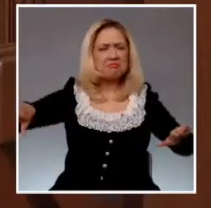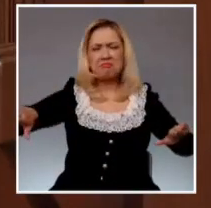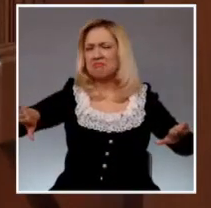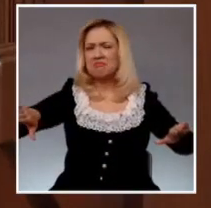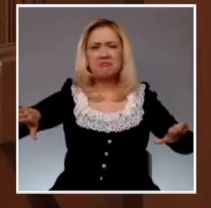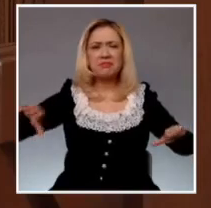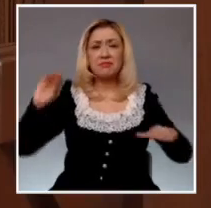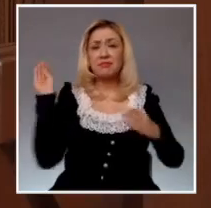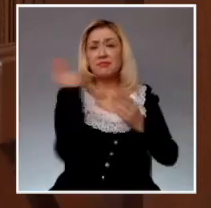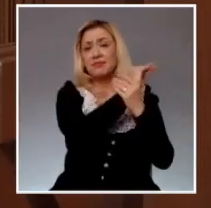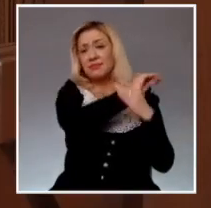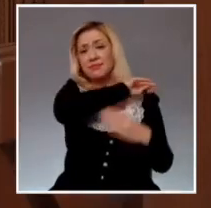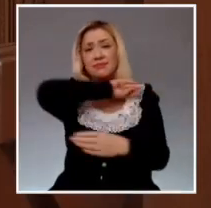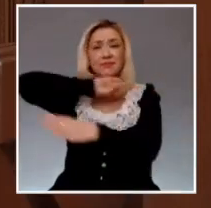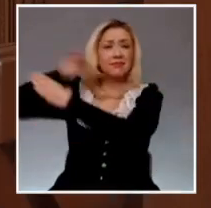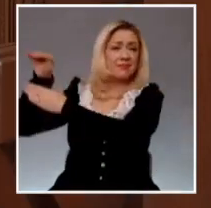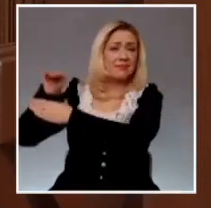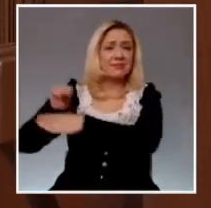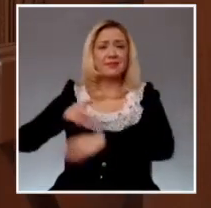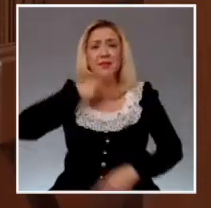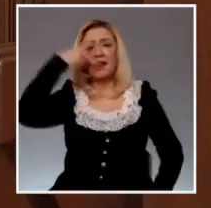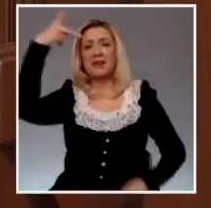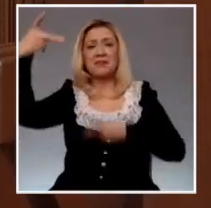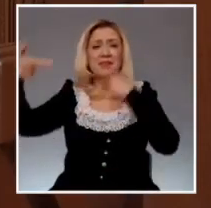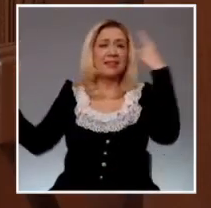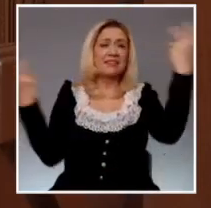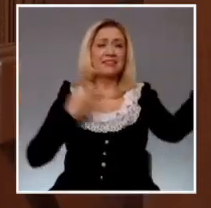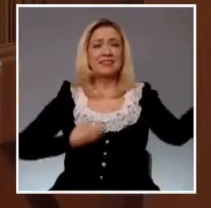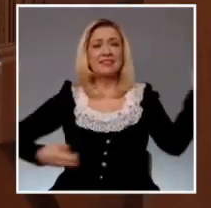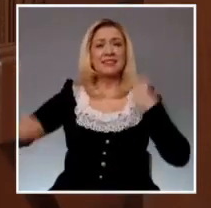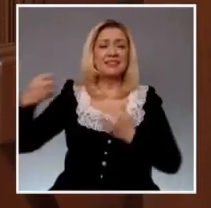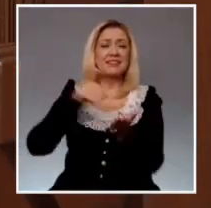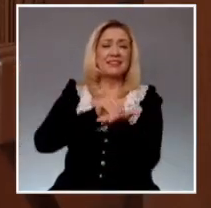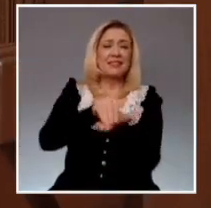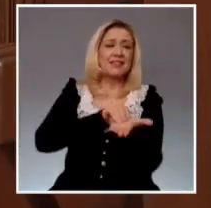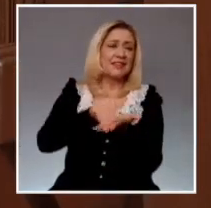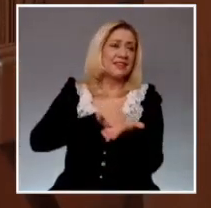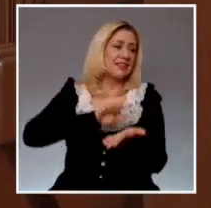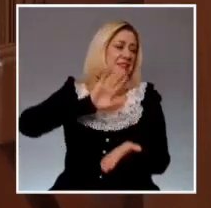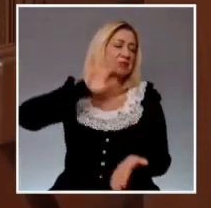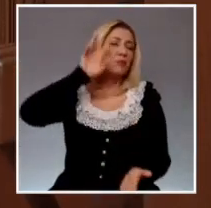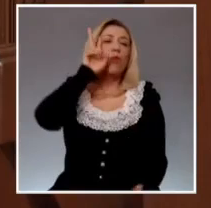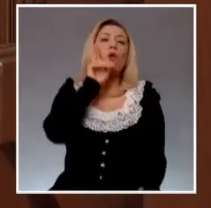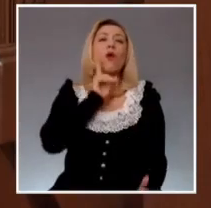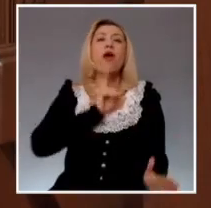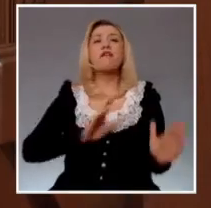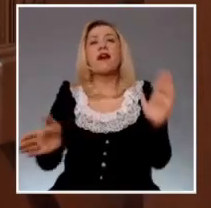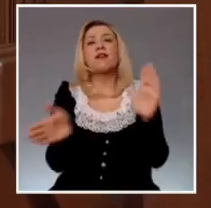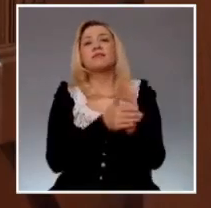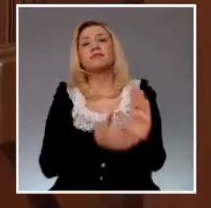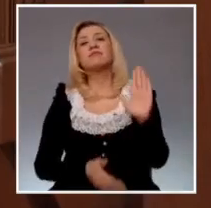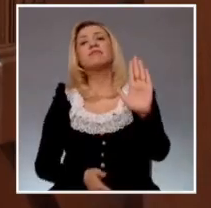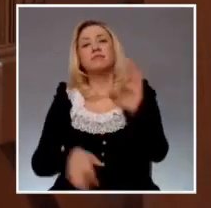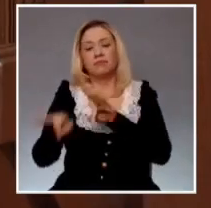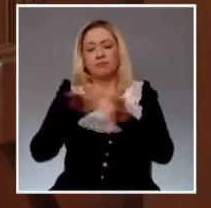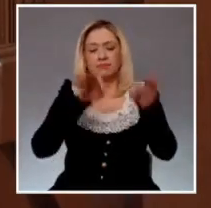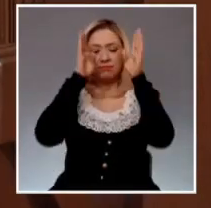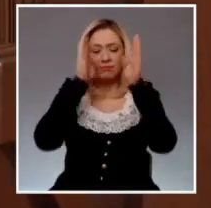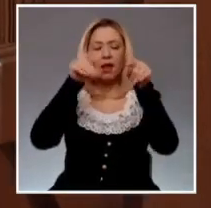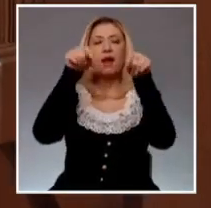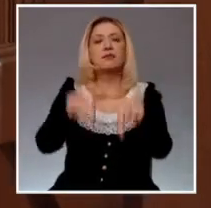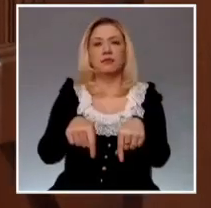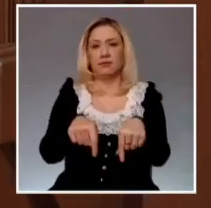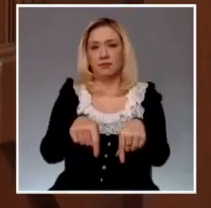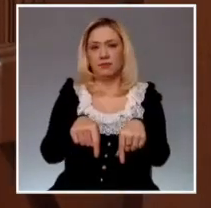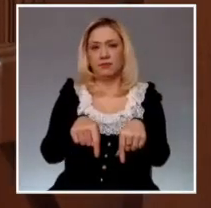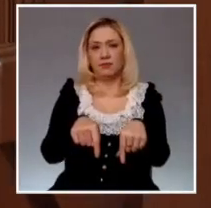despropósitos mediáticos. Queda absolutamente probado que eso no es lo nuestro. Sin sometimiento alguno, como todo